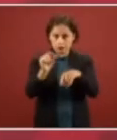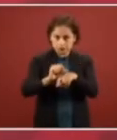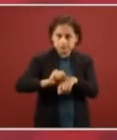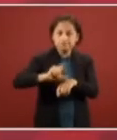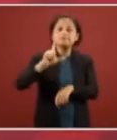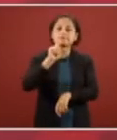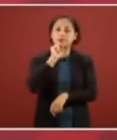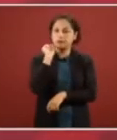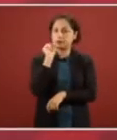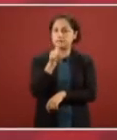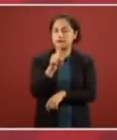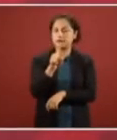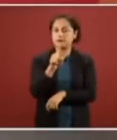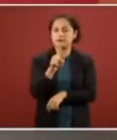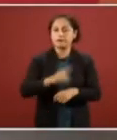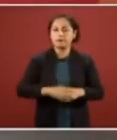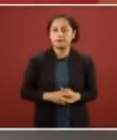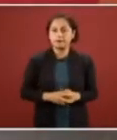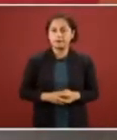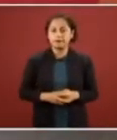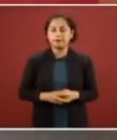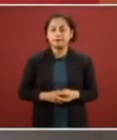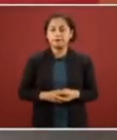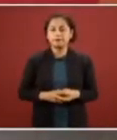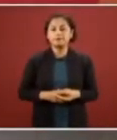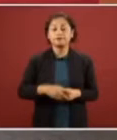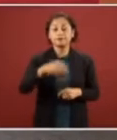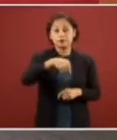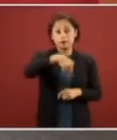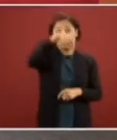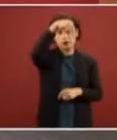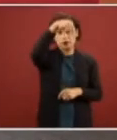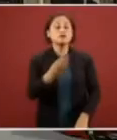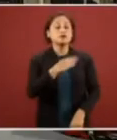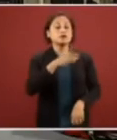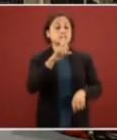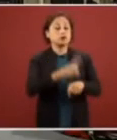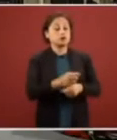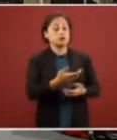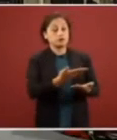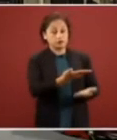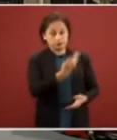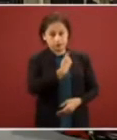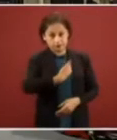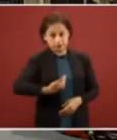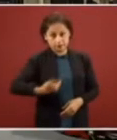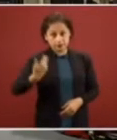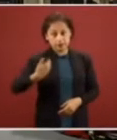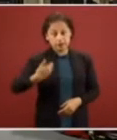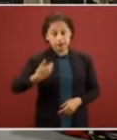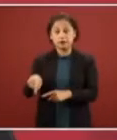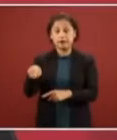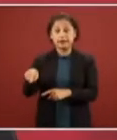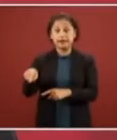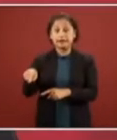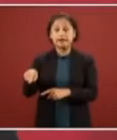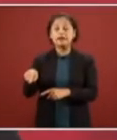también el salario en el norte debe andar de Juan Carlos Machorro del portal Xbox